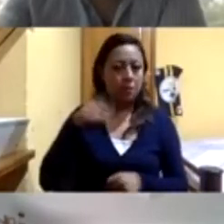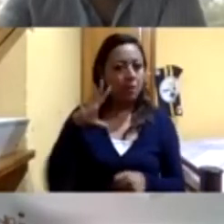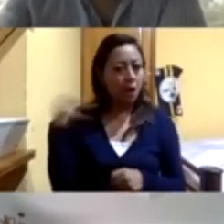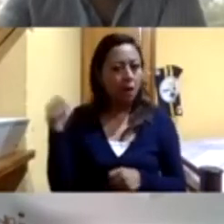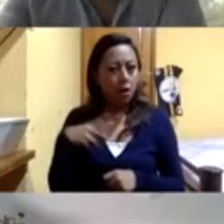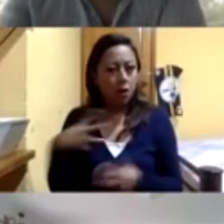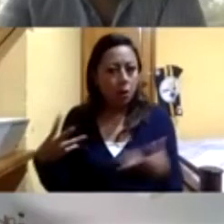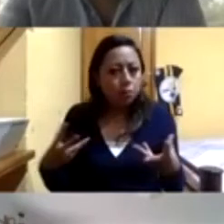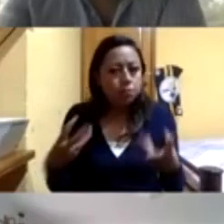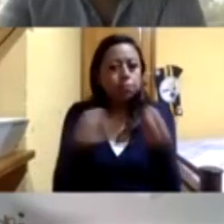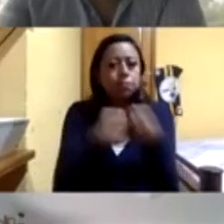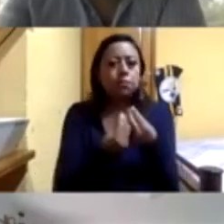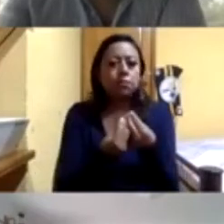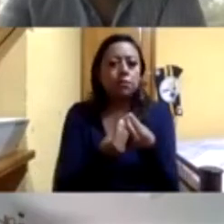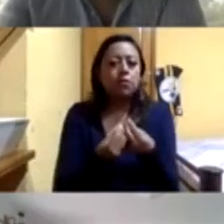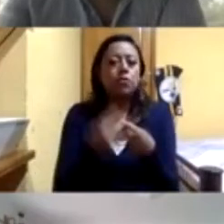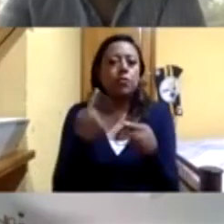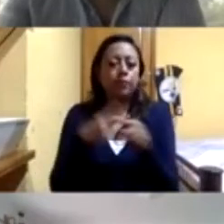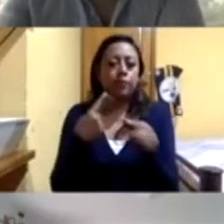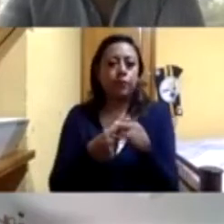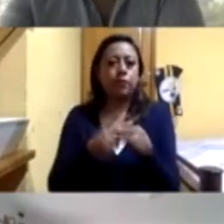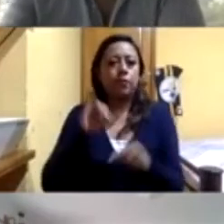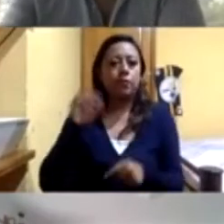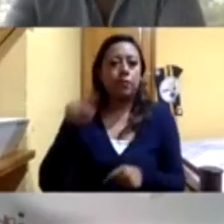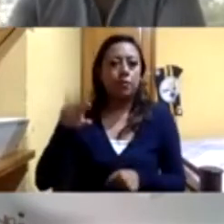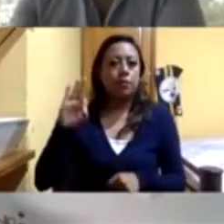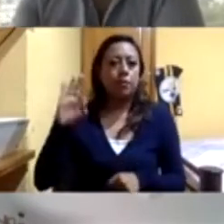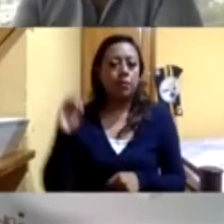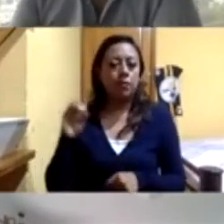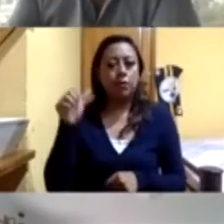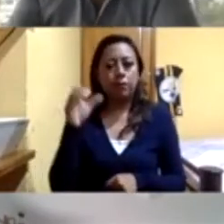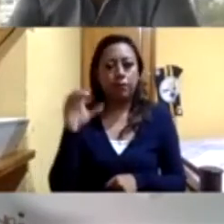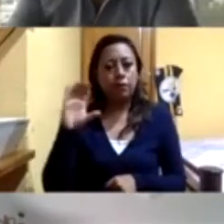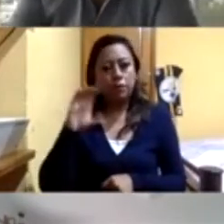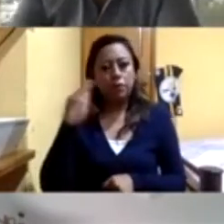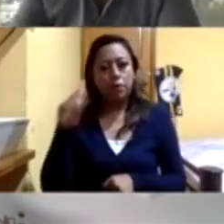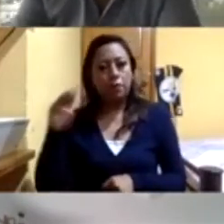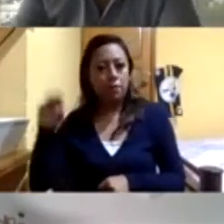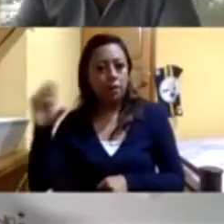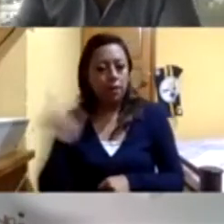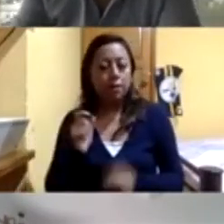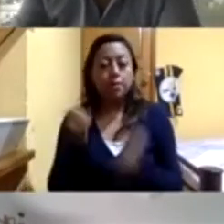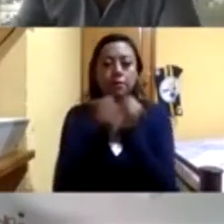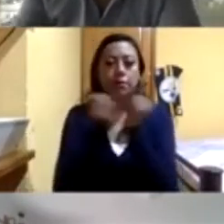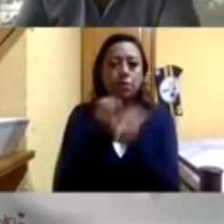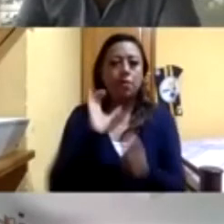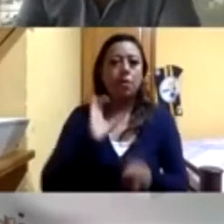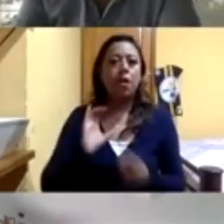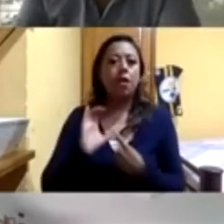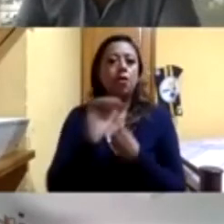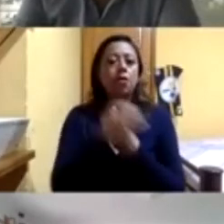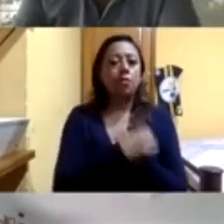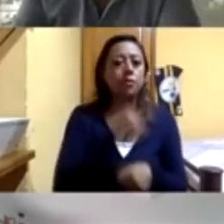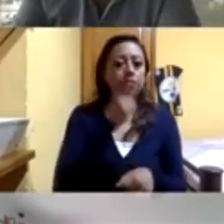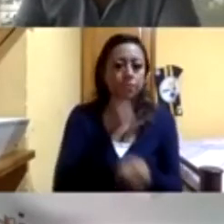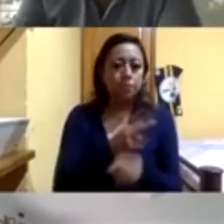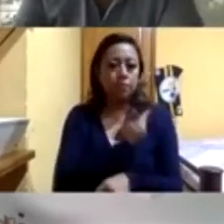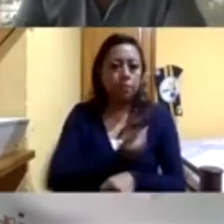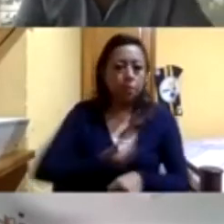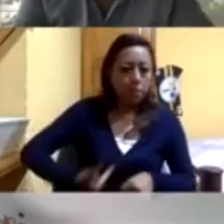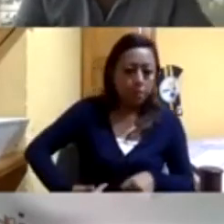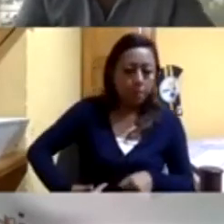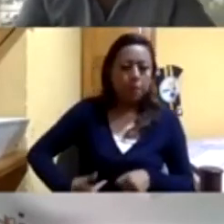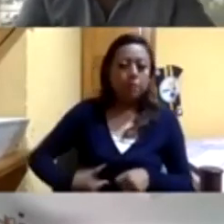el Info Ciudad de México y el órgano legislativo de la capital, también al comisionado ciudadano presidente del órgano garante. Pues